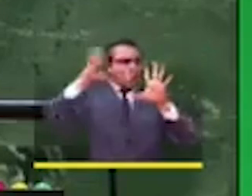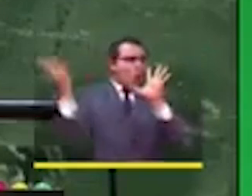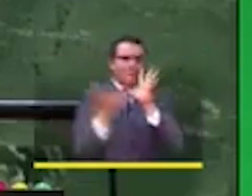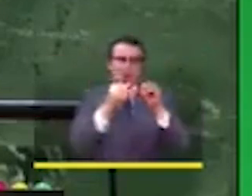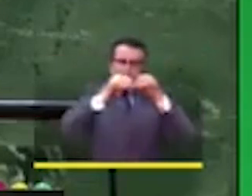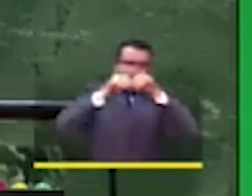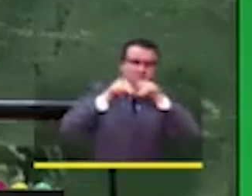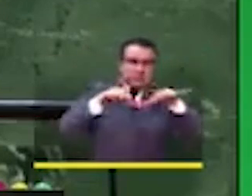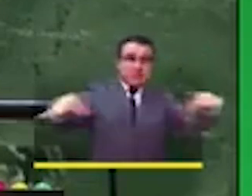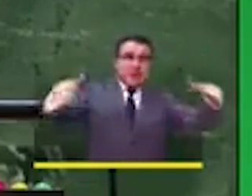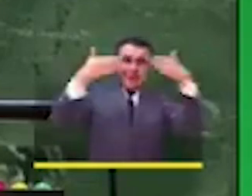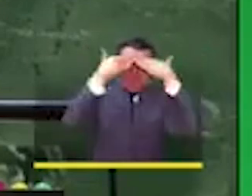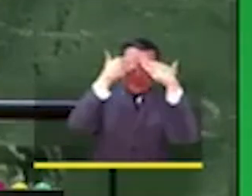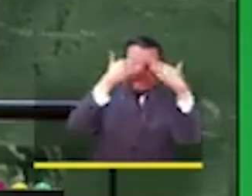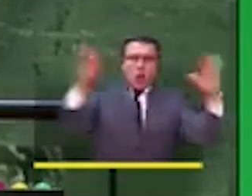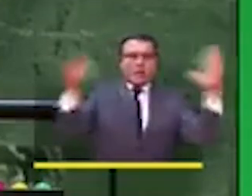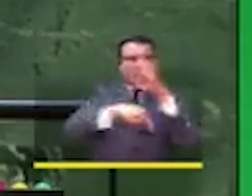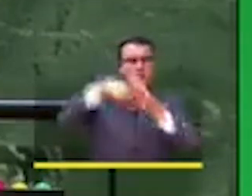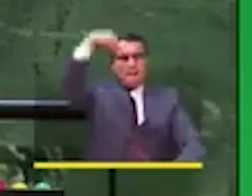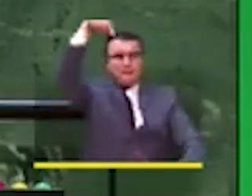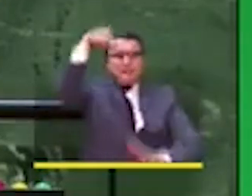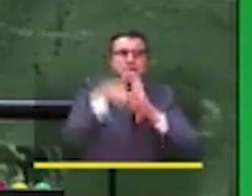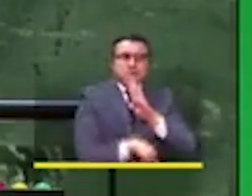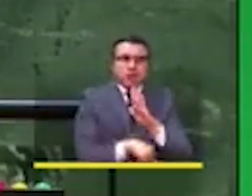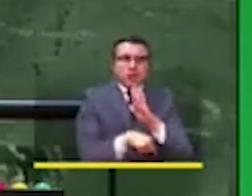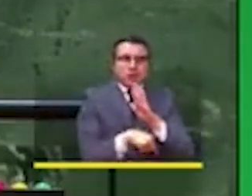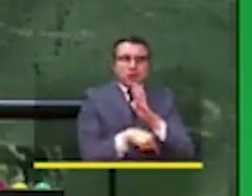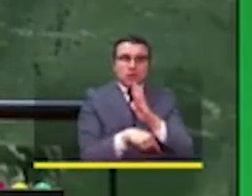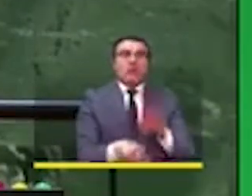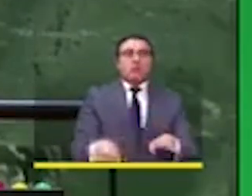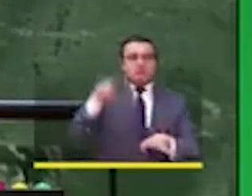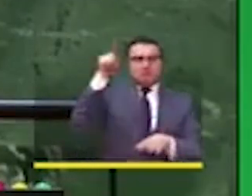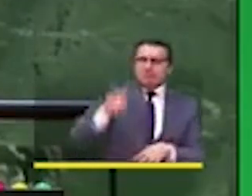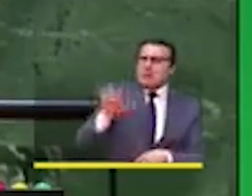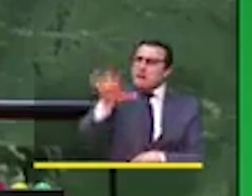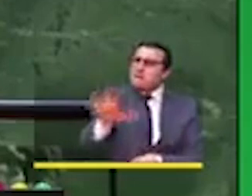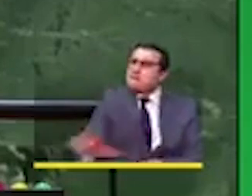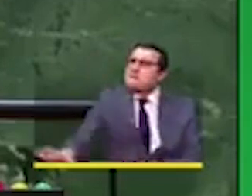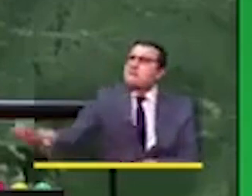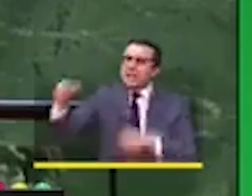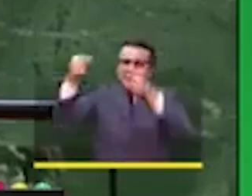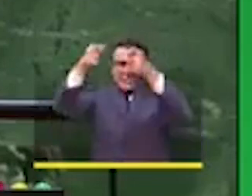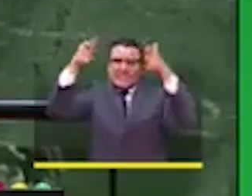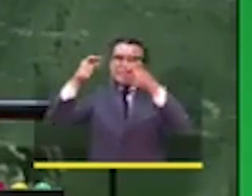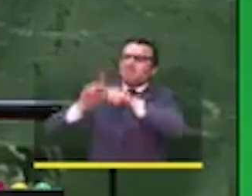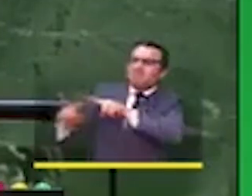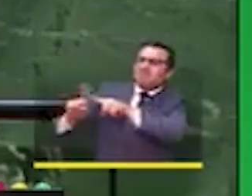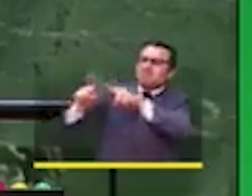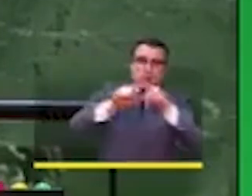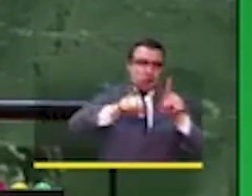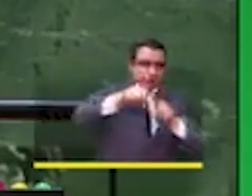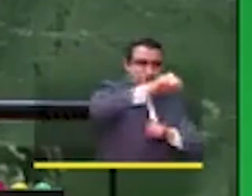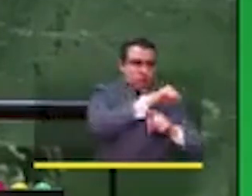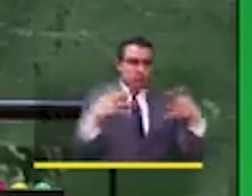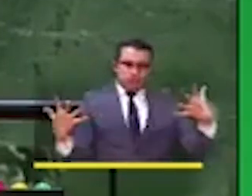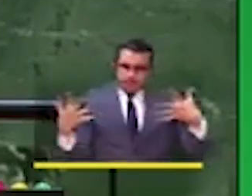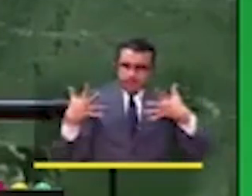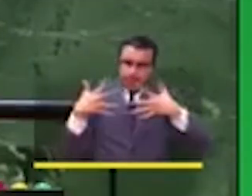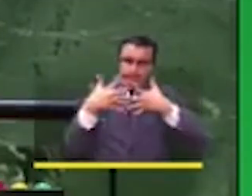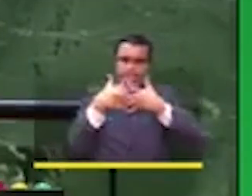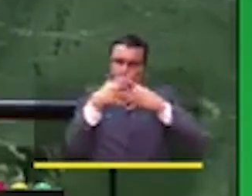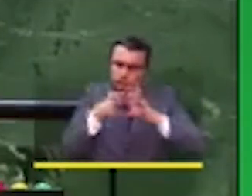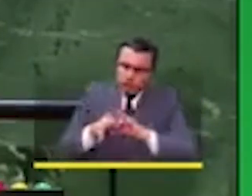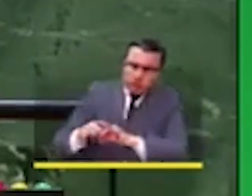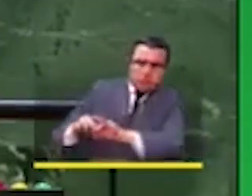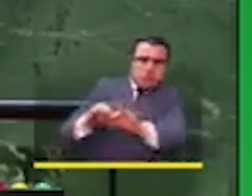democracia más profunda, que no debe temer a articular los estados y las sociedades y planificar el